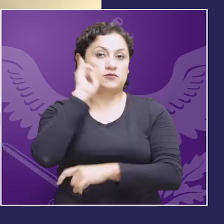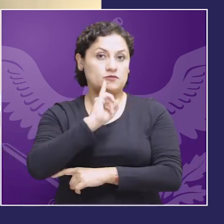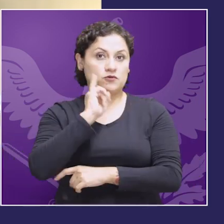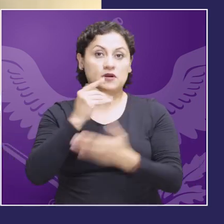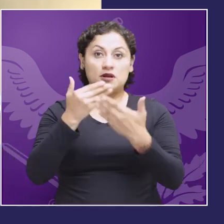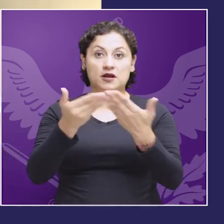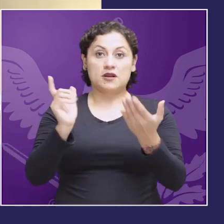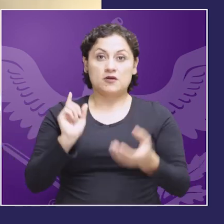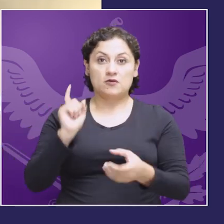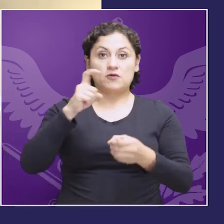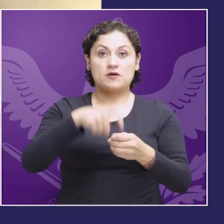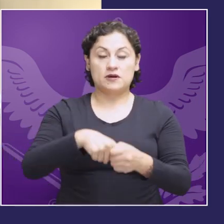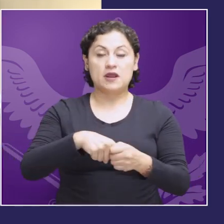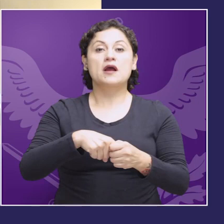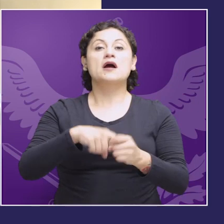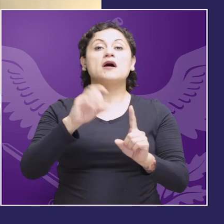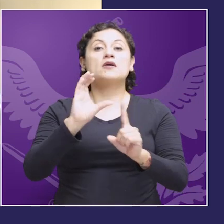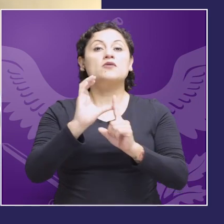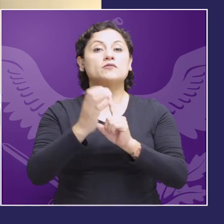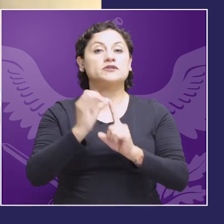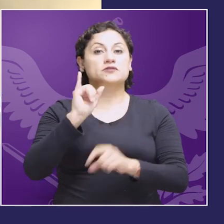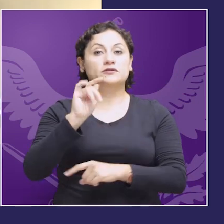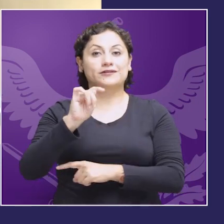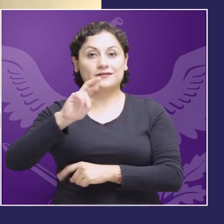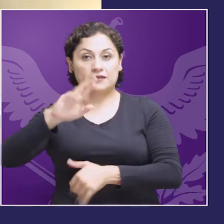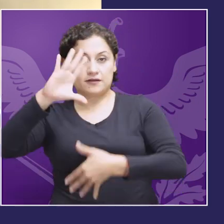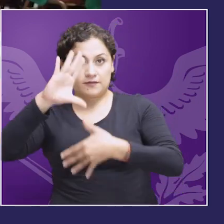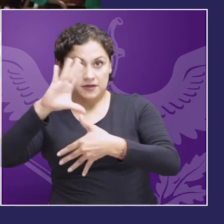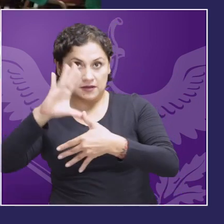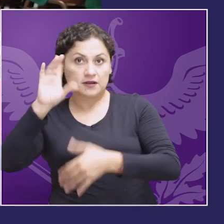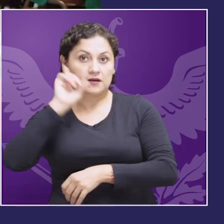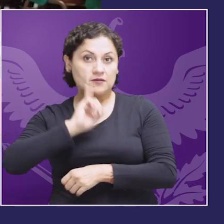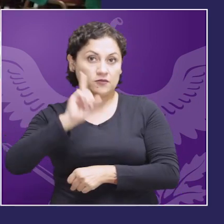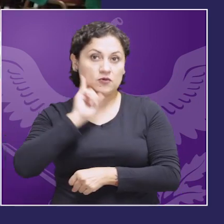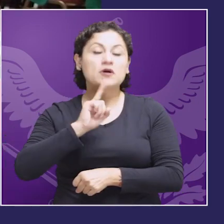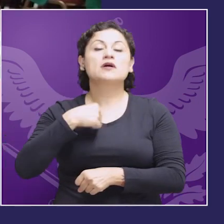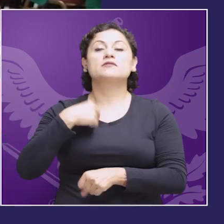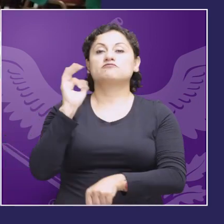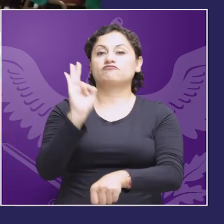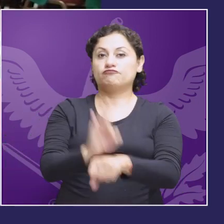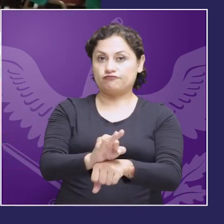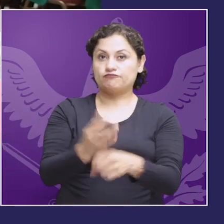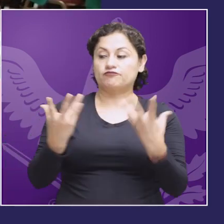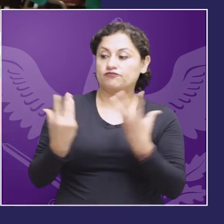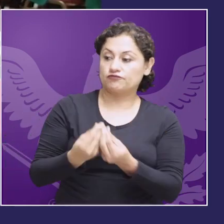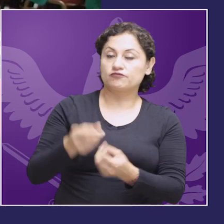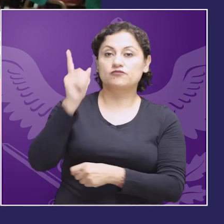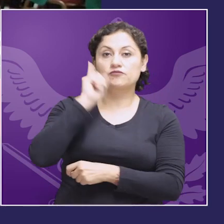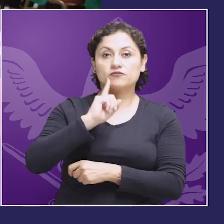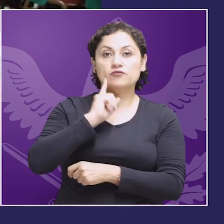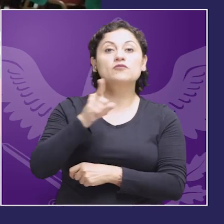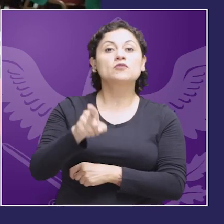Mujeres. Ahora, con mucho orgullo y honor, en la Comisión Interamericana de Mujeres y con mis compañeras de MESECBI